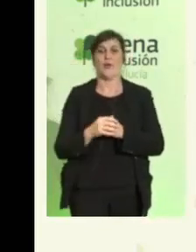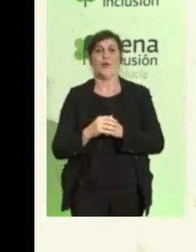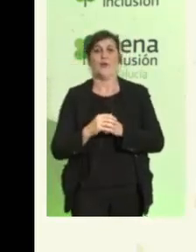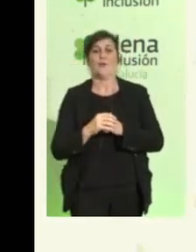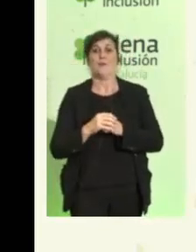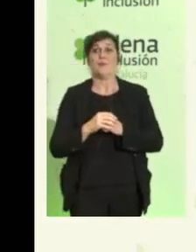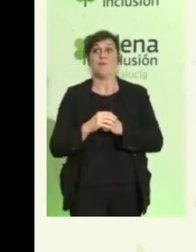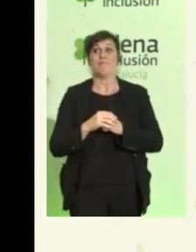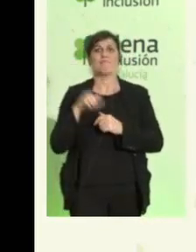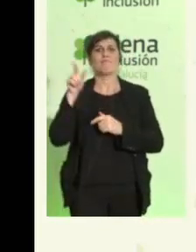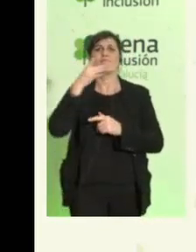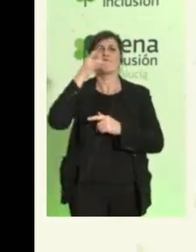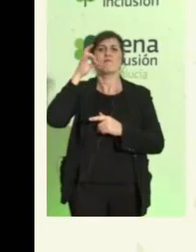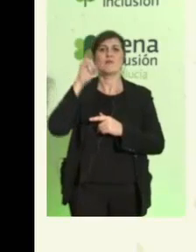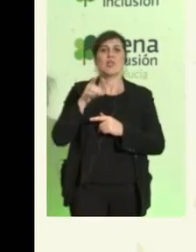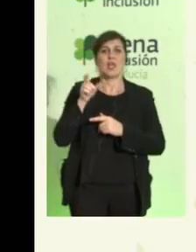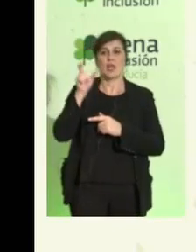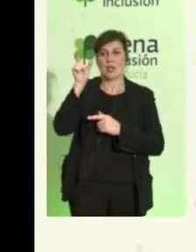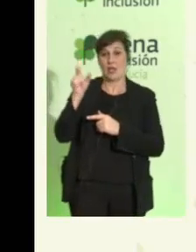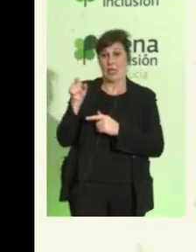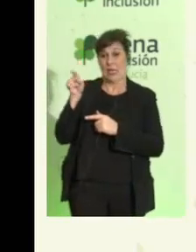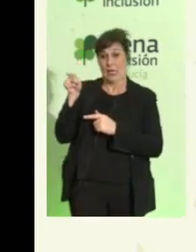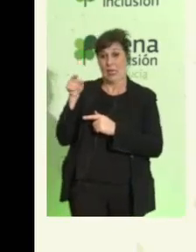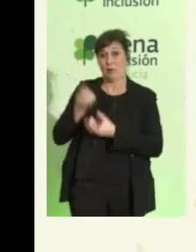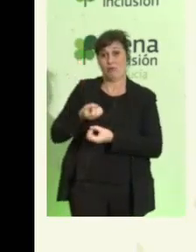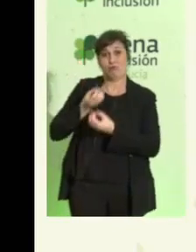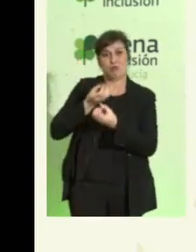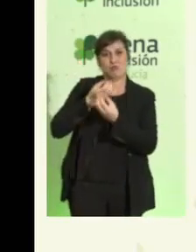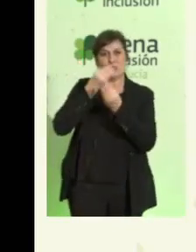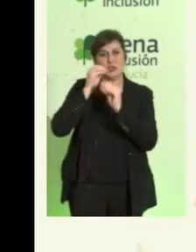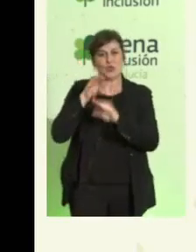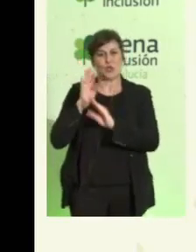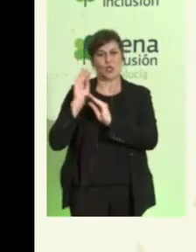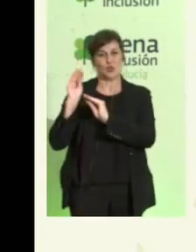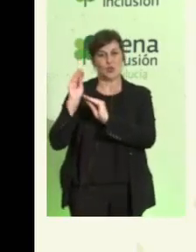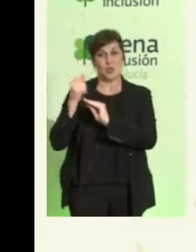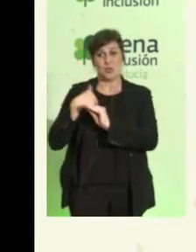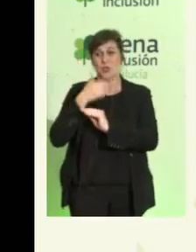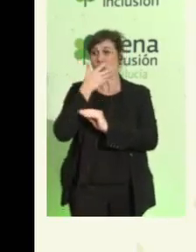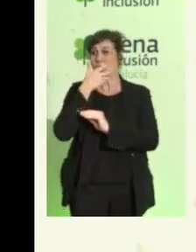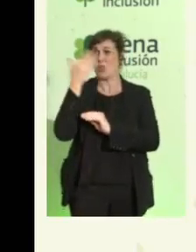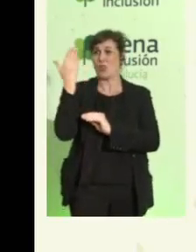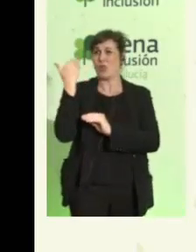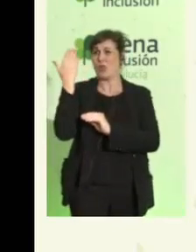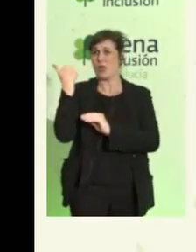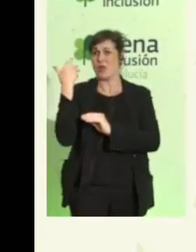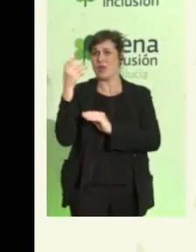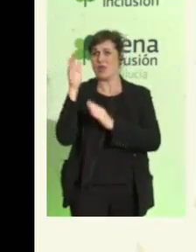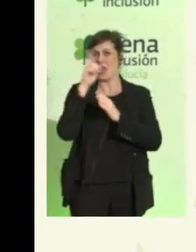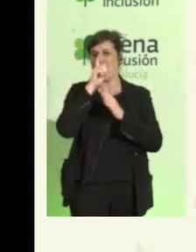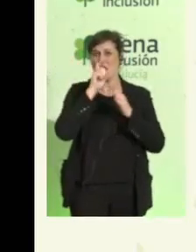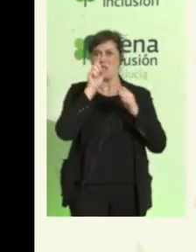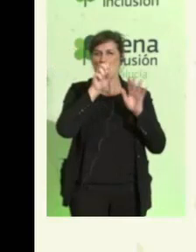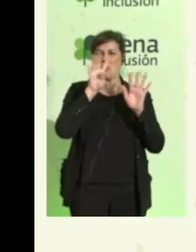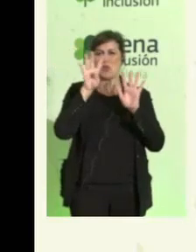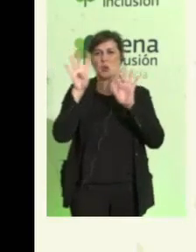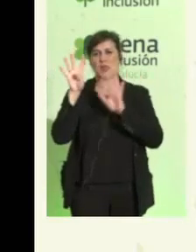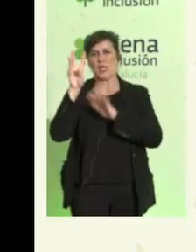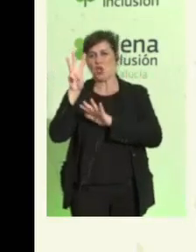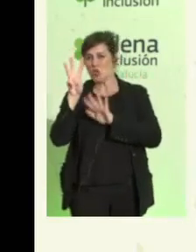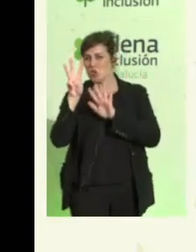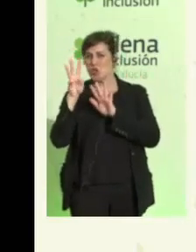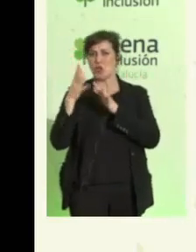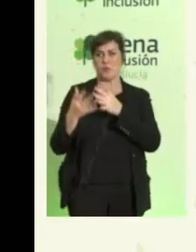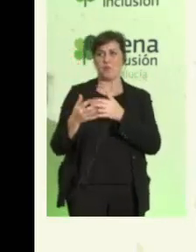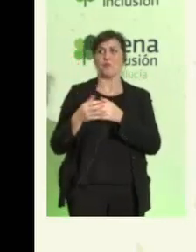Tyrone, en la forma que cuenta su historia, y le conocí, era de mi edad, y le conocí alrededor de 1998, y en la